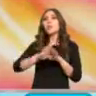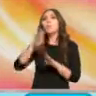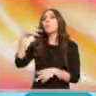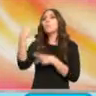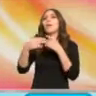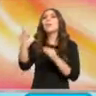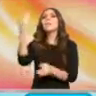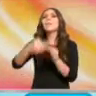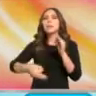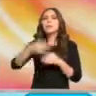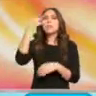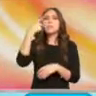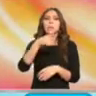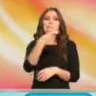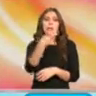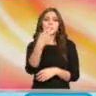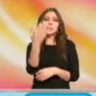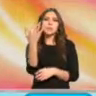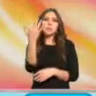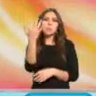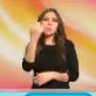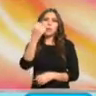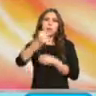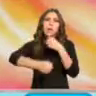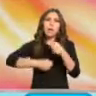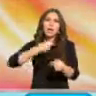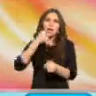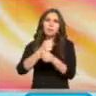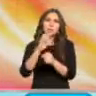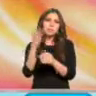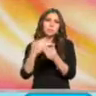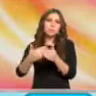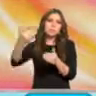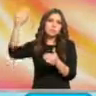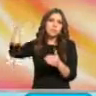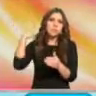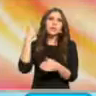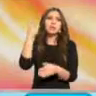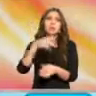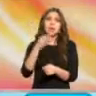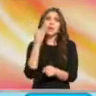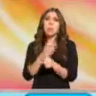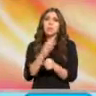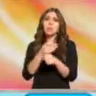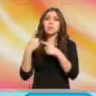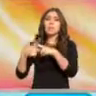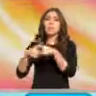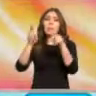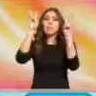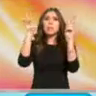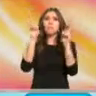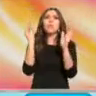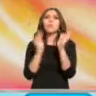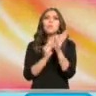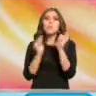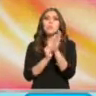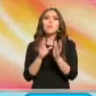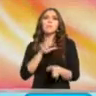de que pues tiene 50 años que está situada la trama de esa más o historia, menos. pero siguen vigentes los Claro, temas que ahí así se es. desarrollan.